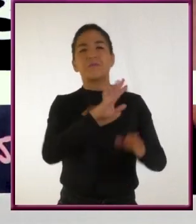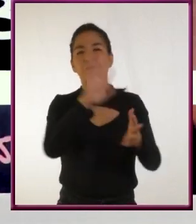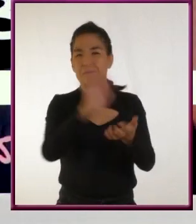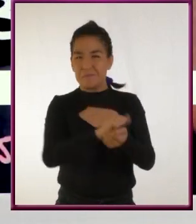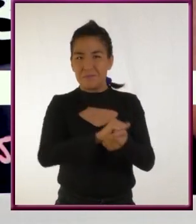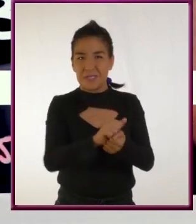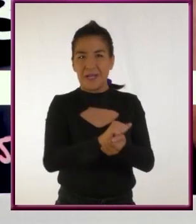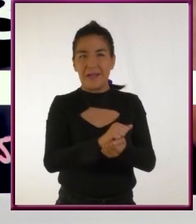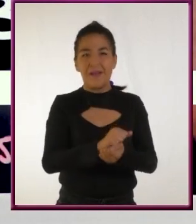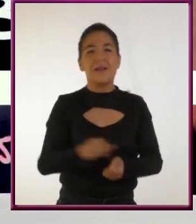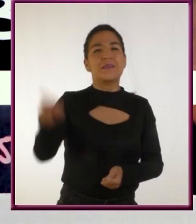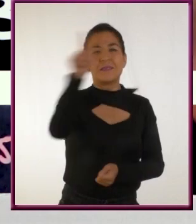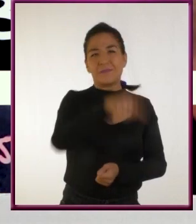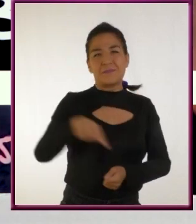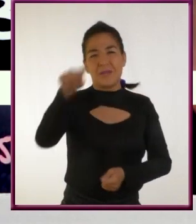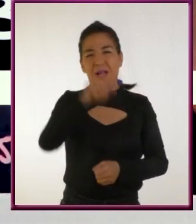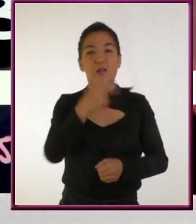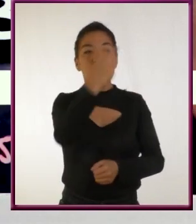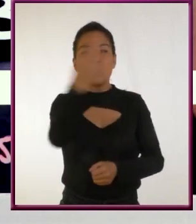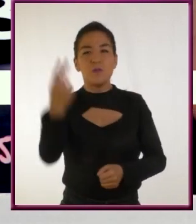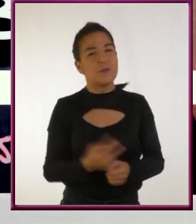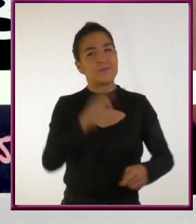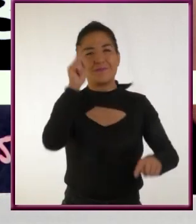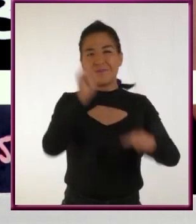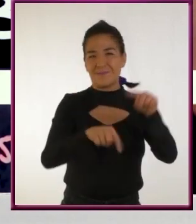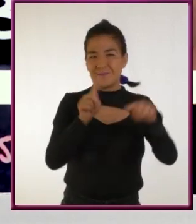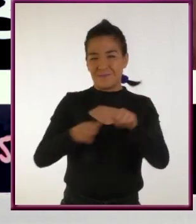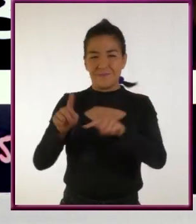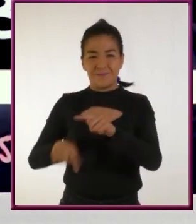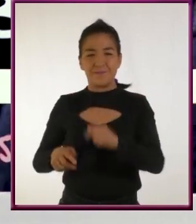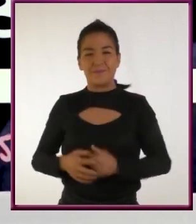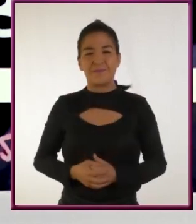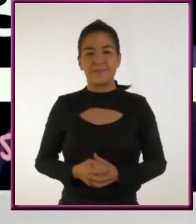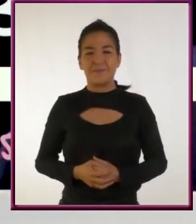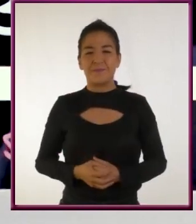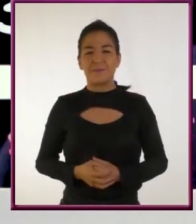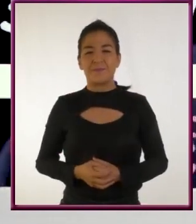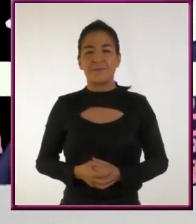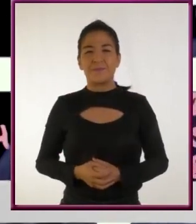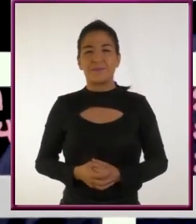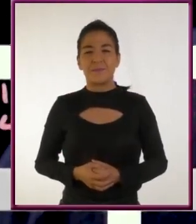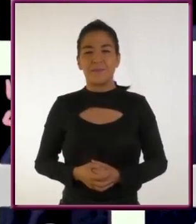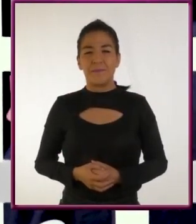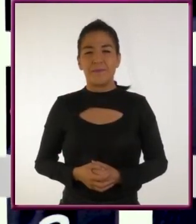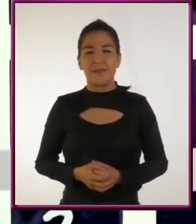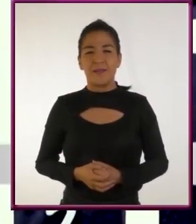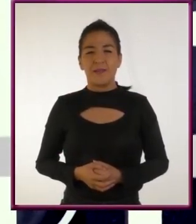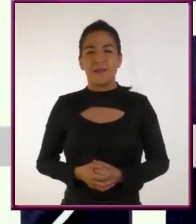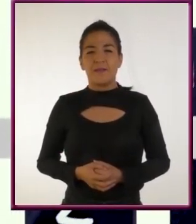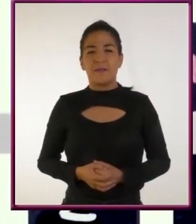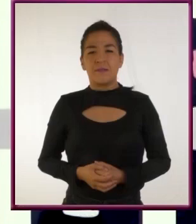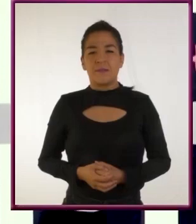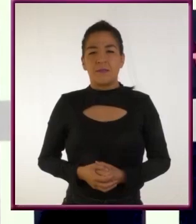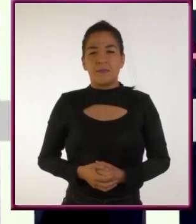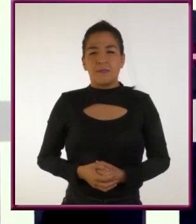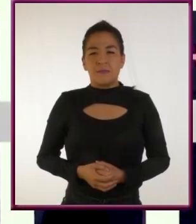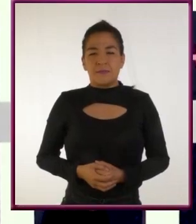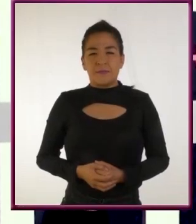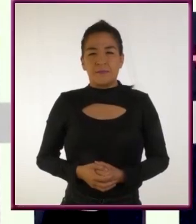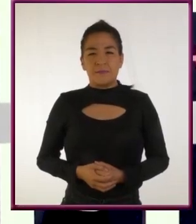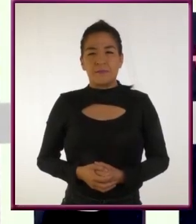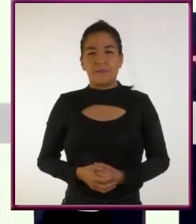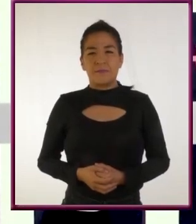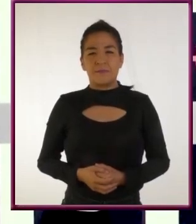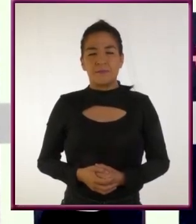ser eliminado en el resto de esta región central. Claro. Entonces borramos el 2. El